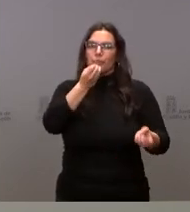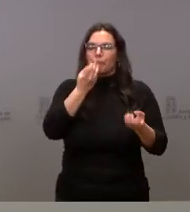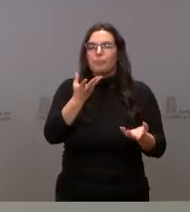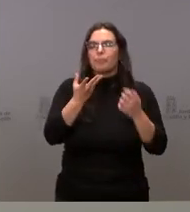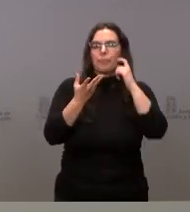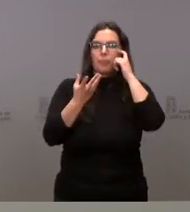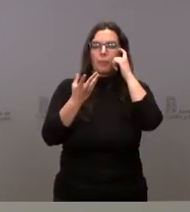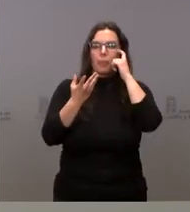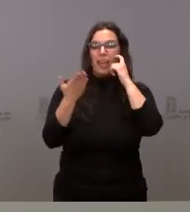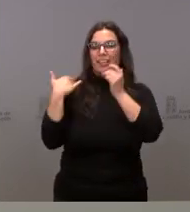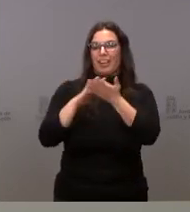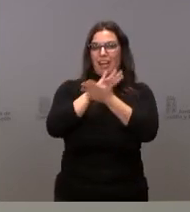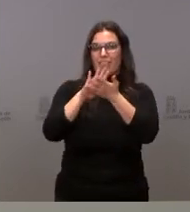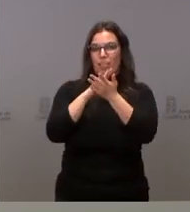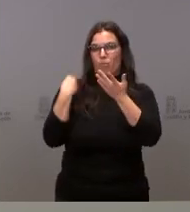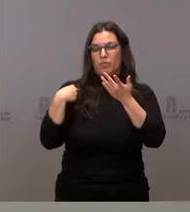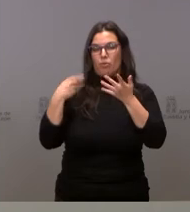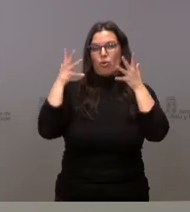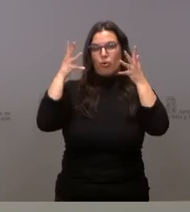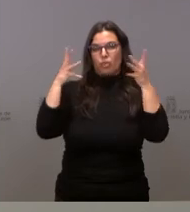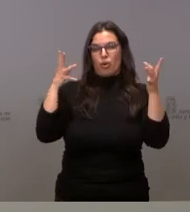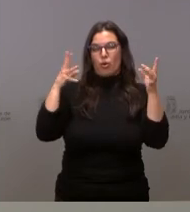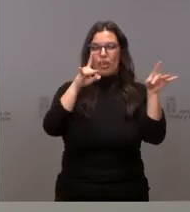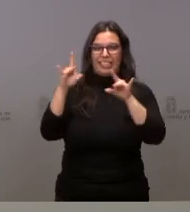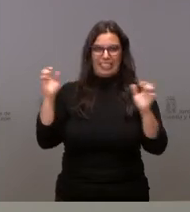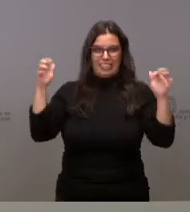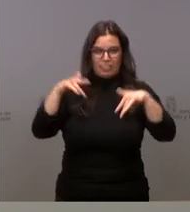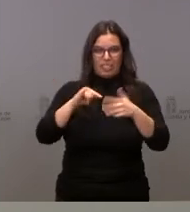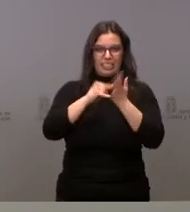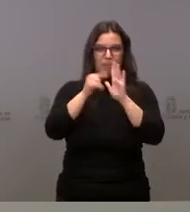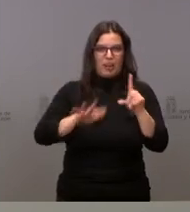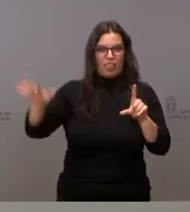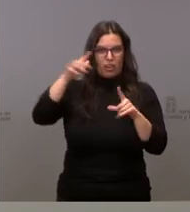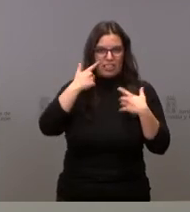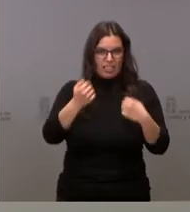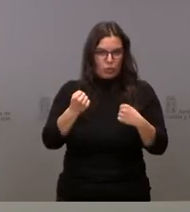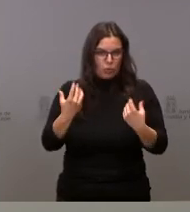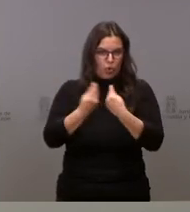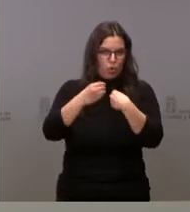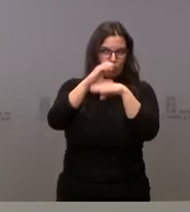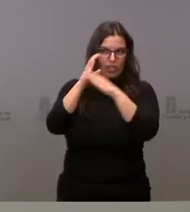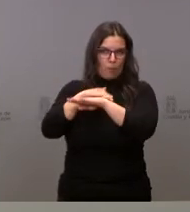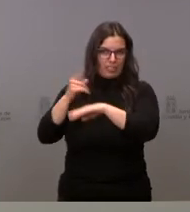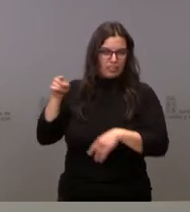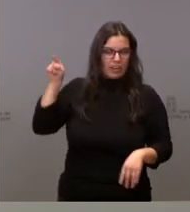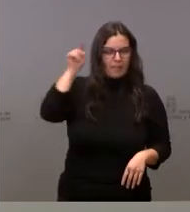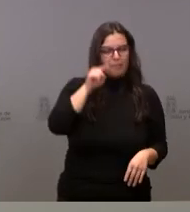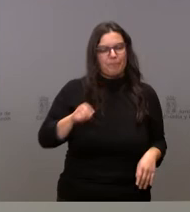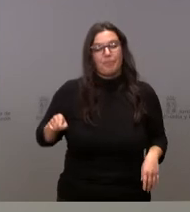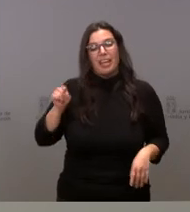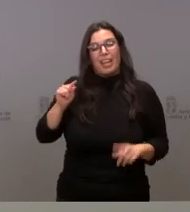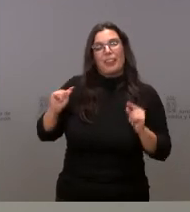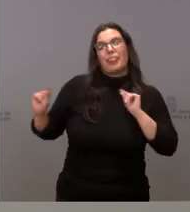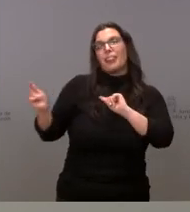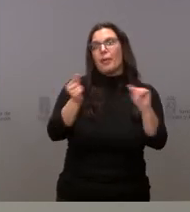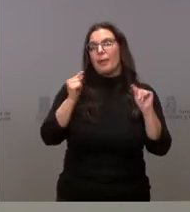he tratado ayer en el consejo interterritorial del sistema nacional de salud en el cual se abrió un debate sobre